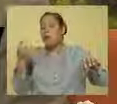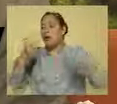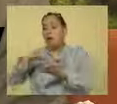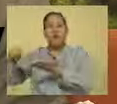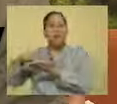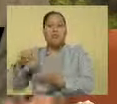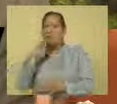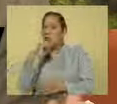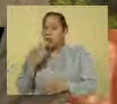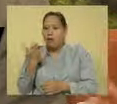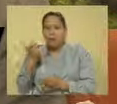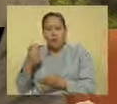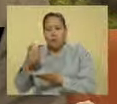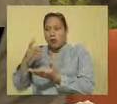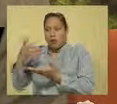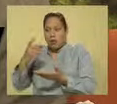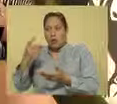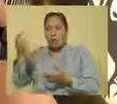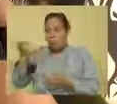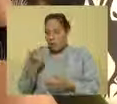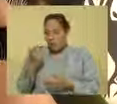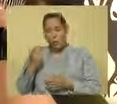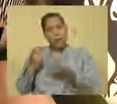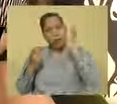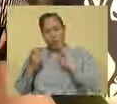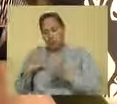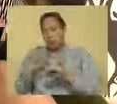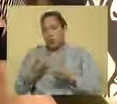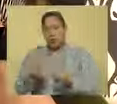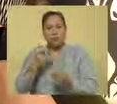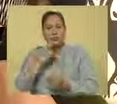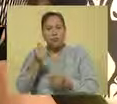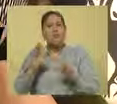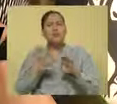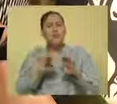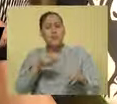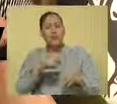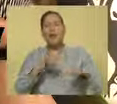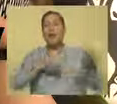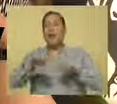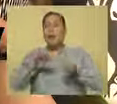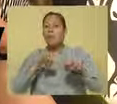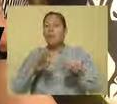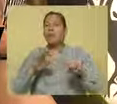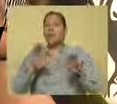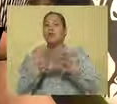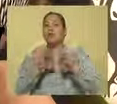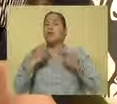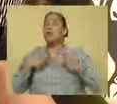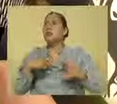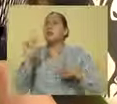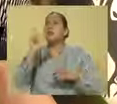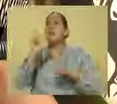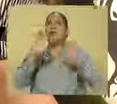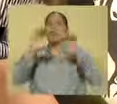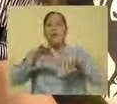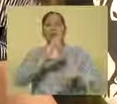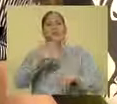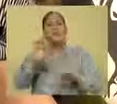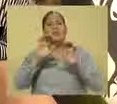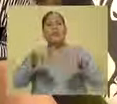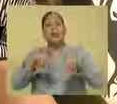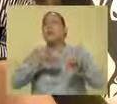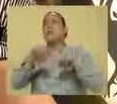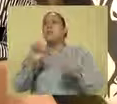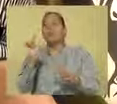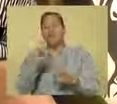detenido. ¿Qué puede esperar la gente en materia de empleos? ¿Hasta cuándo las personas van a encontrar empleo? ¿Qué es lo que está pasando?